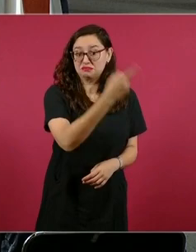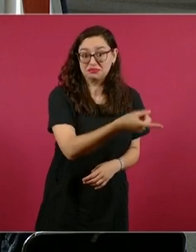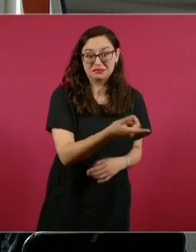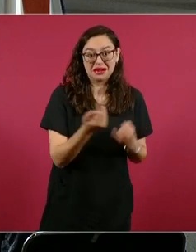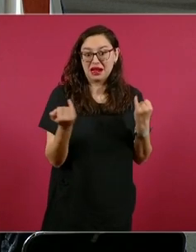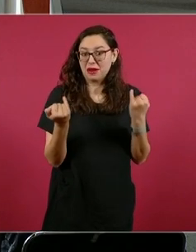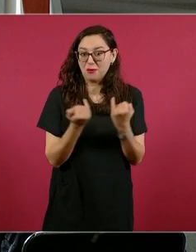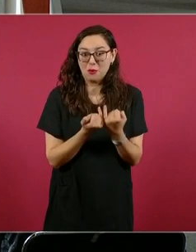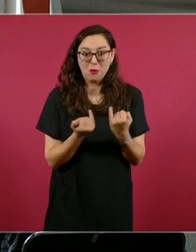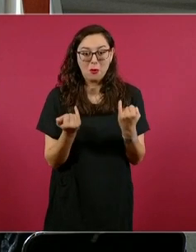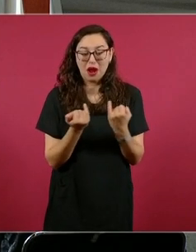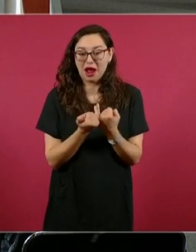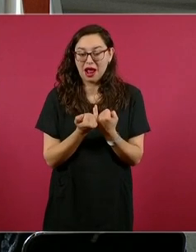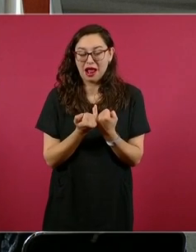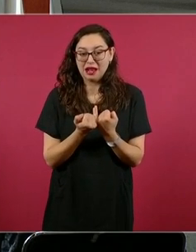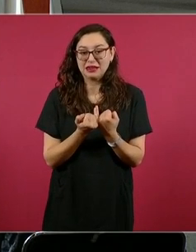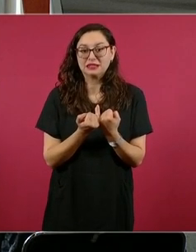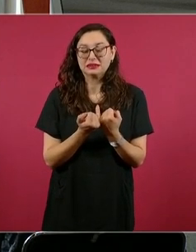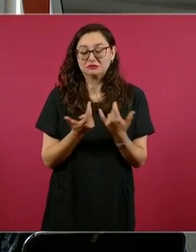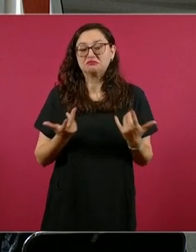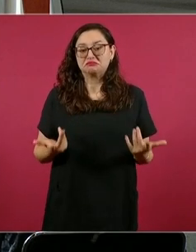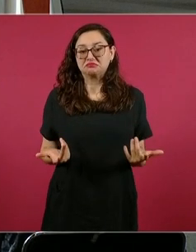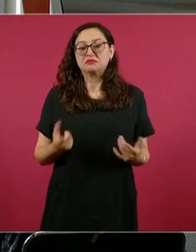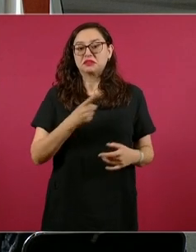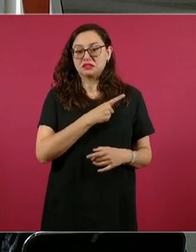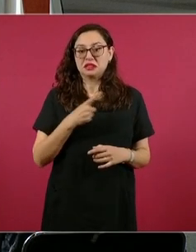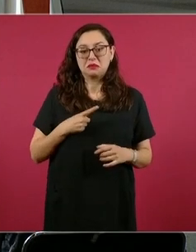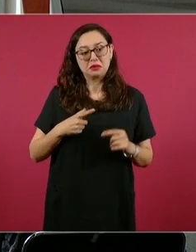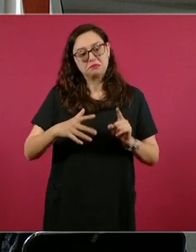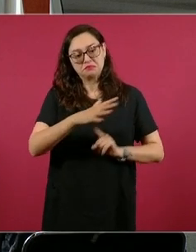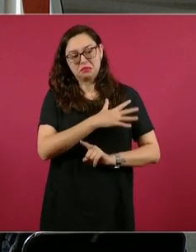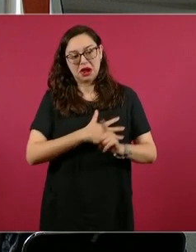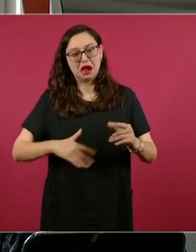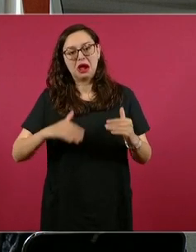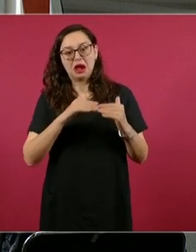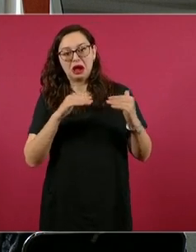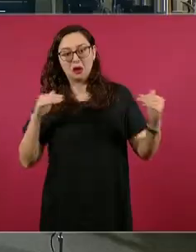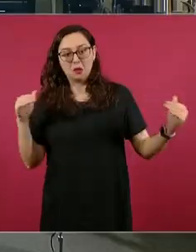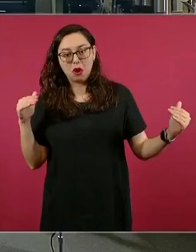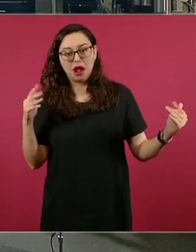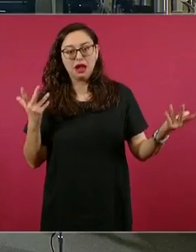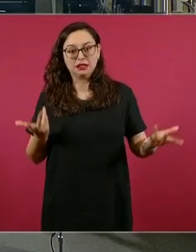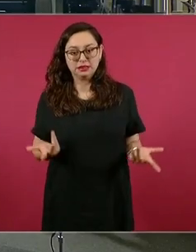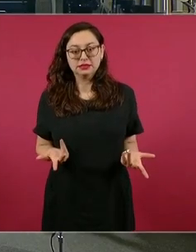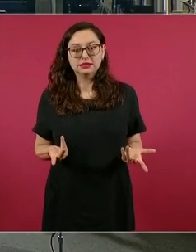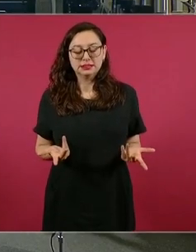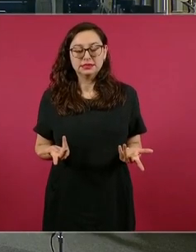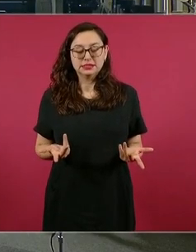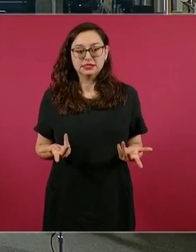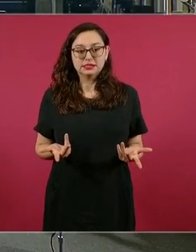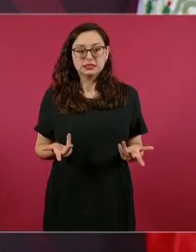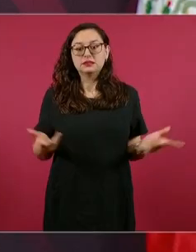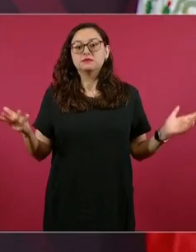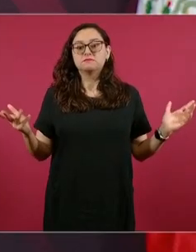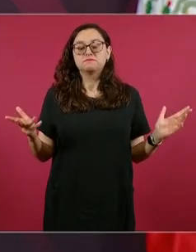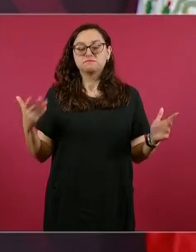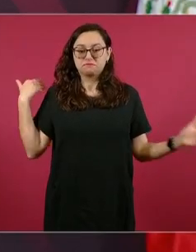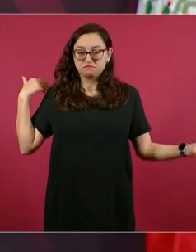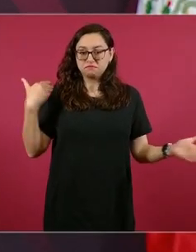tiene que darse condiciones. Condiciones de igualdad. Lo que sostiene el